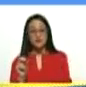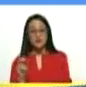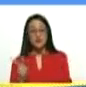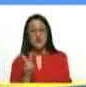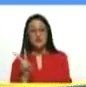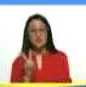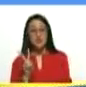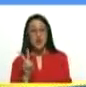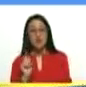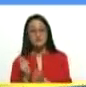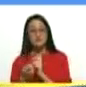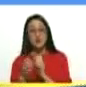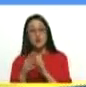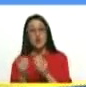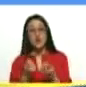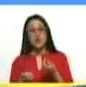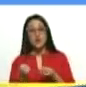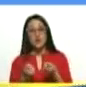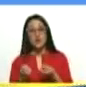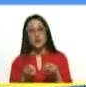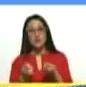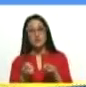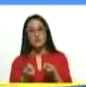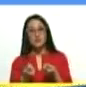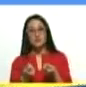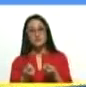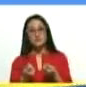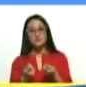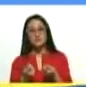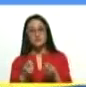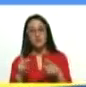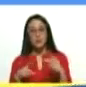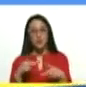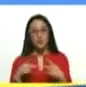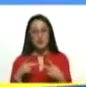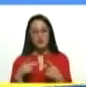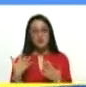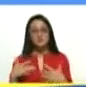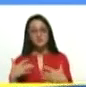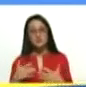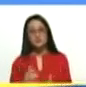Venezuela sustituyó toda su economía agrícola, productiva,